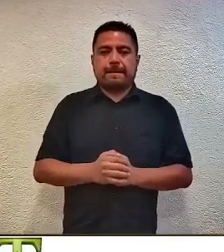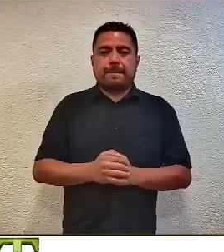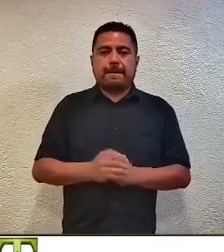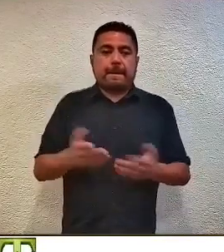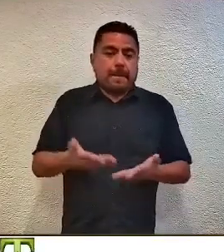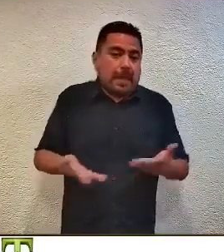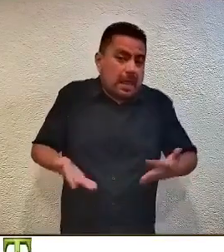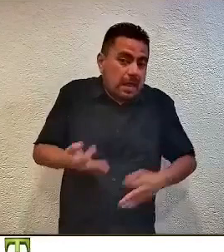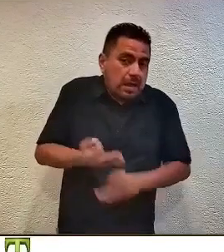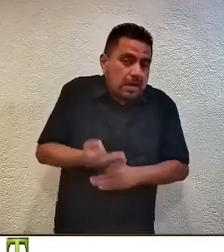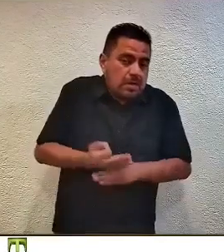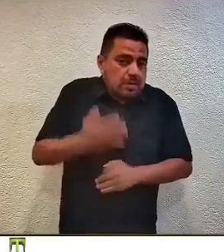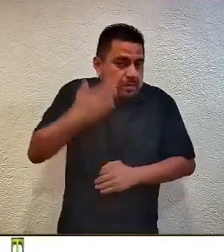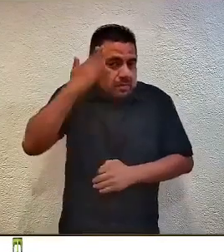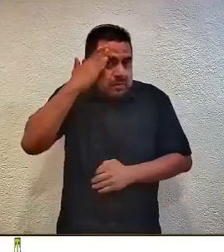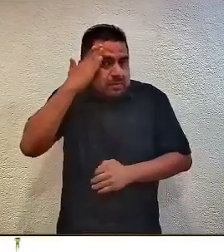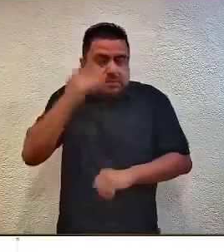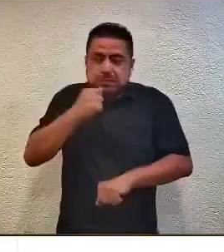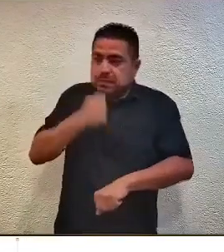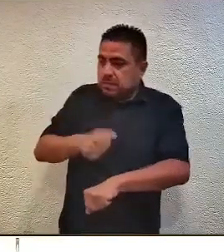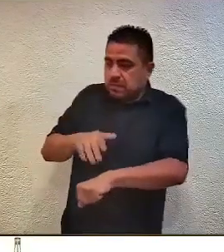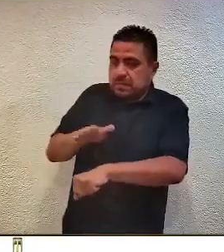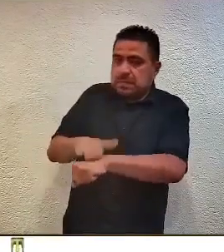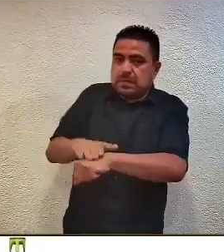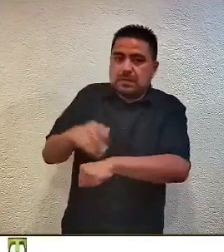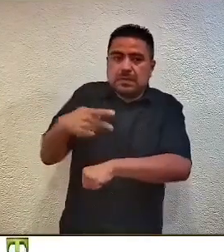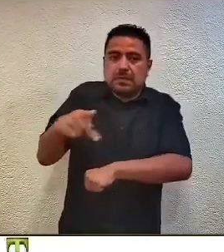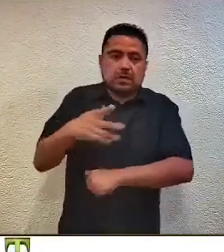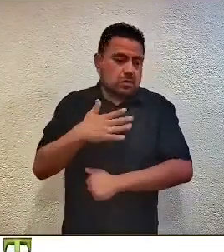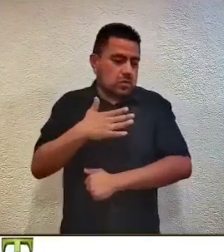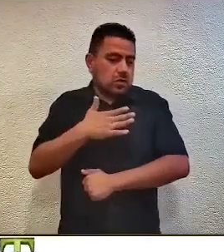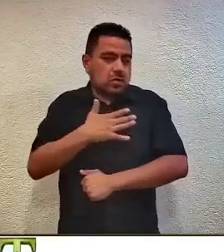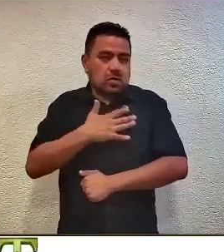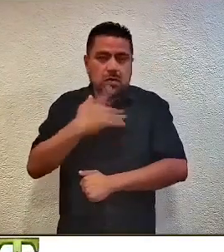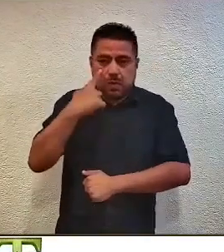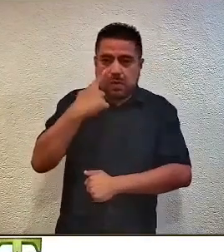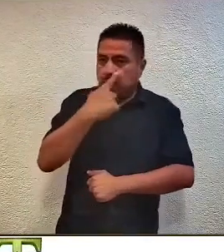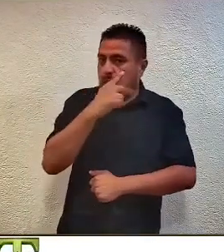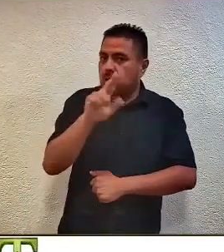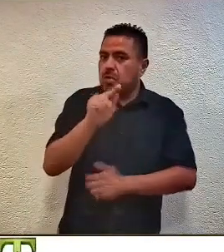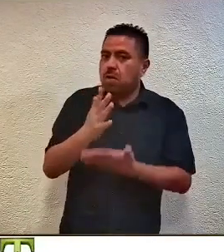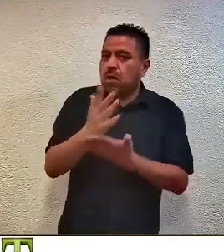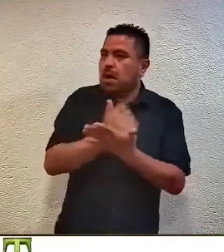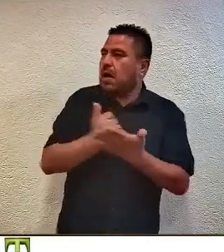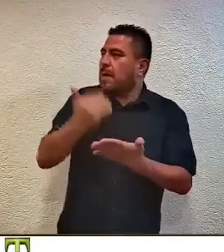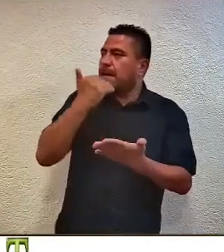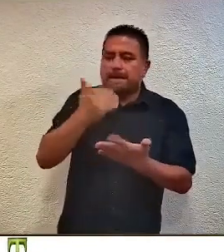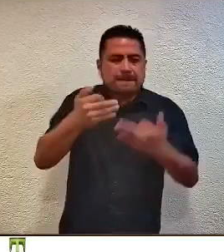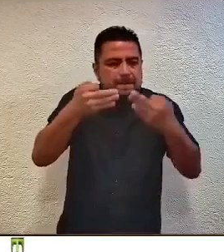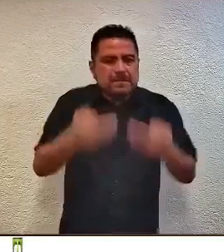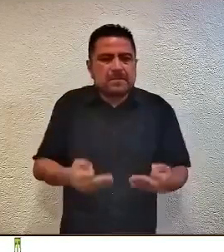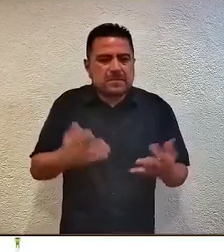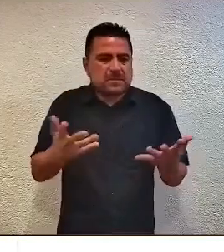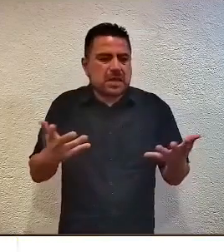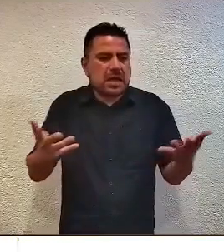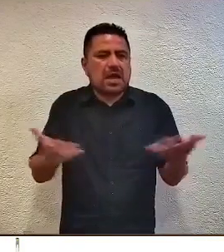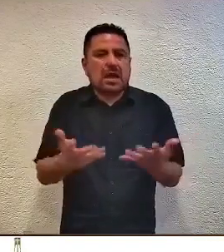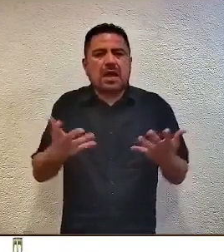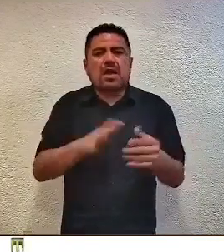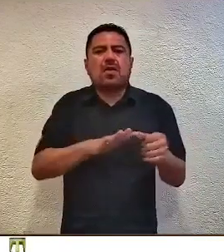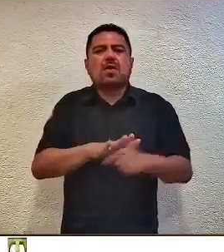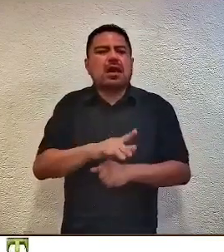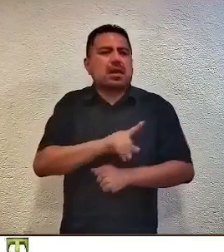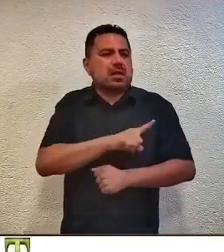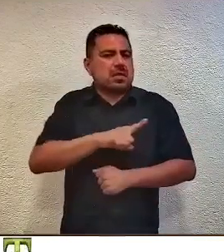Ahora bien, la diligencia de notificación, desde nuestra óptica, no garantiza la certeza de haberse realizado